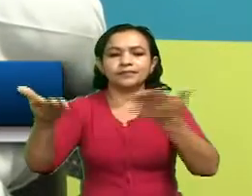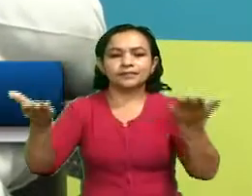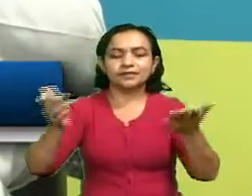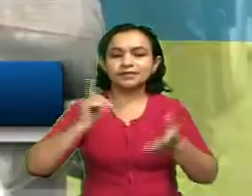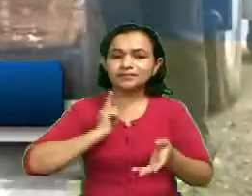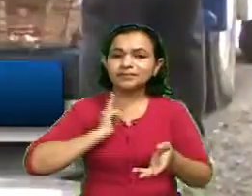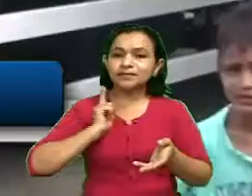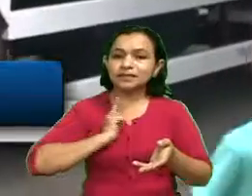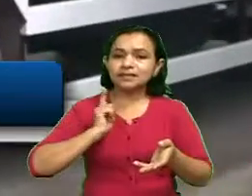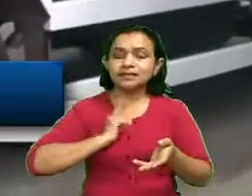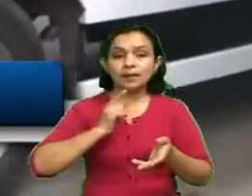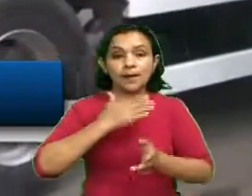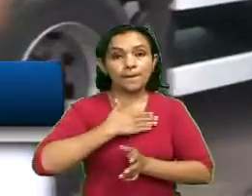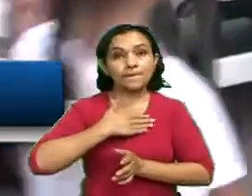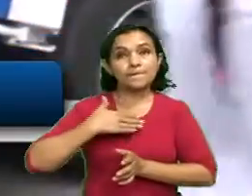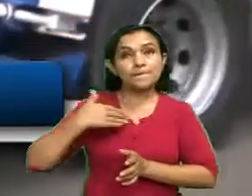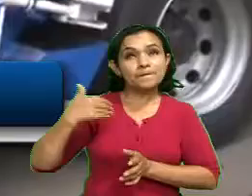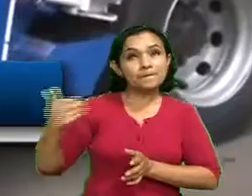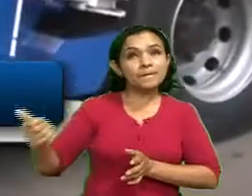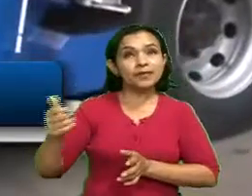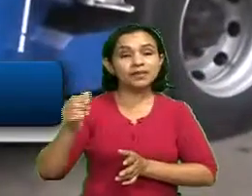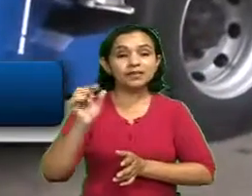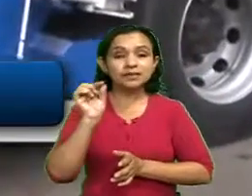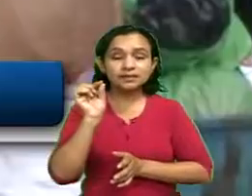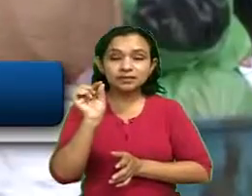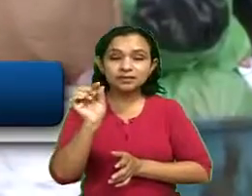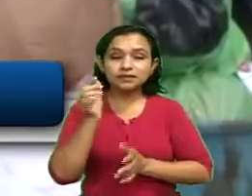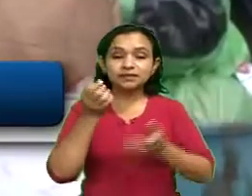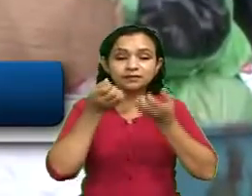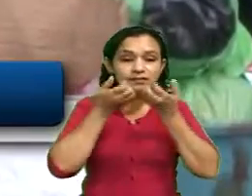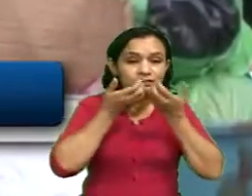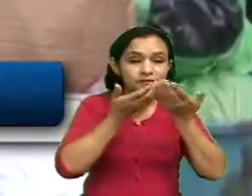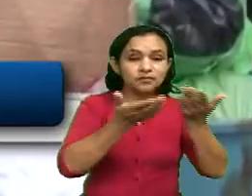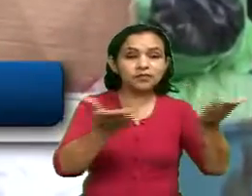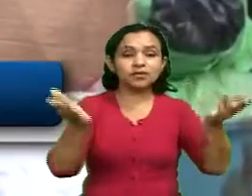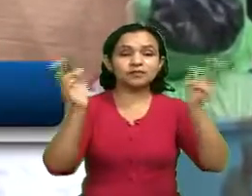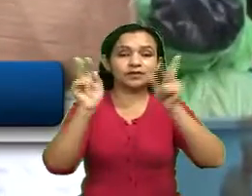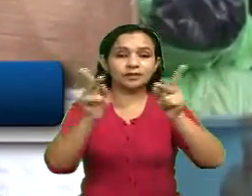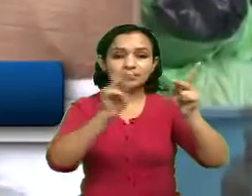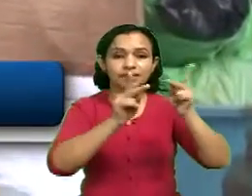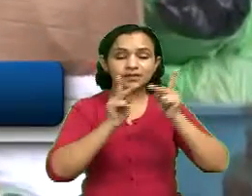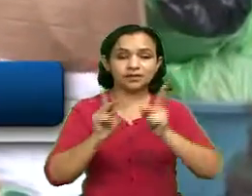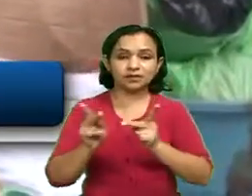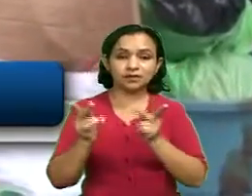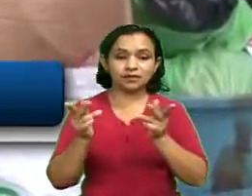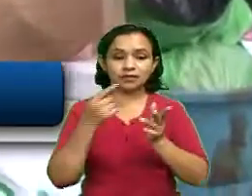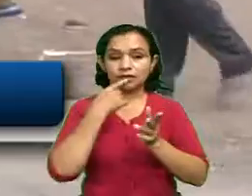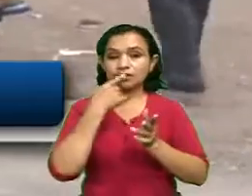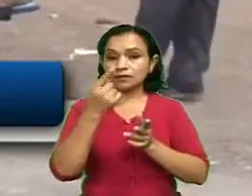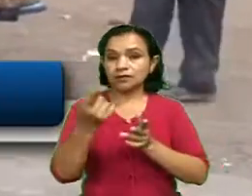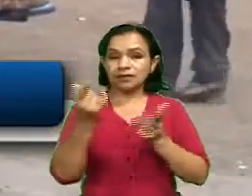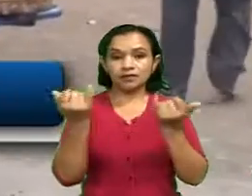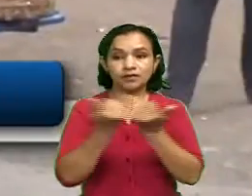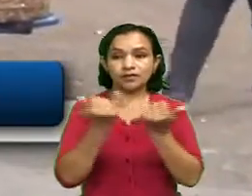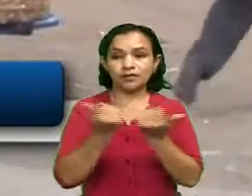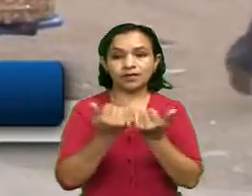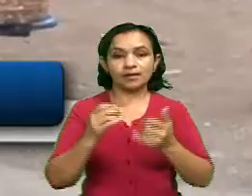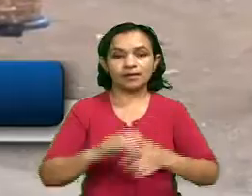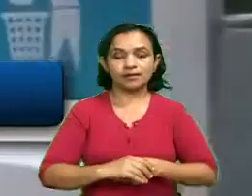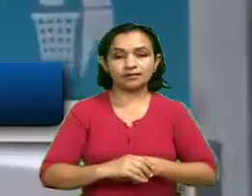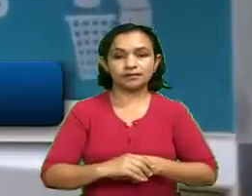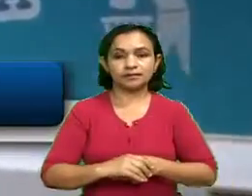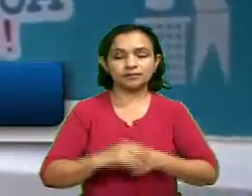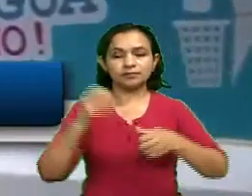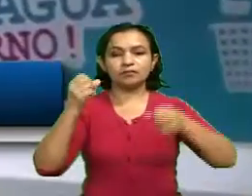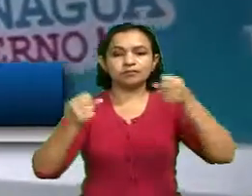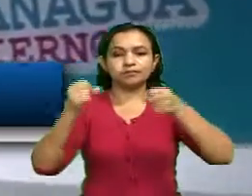tenido, ¿verdad?, y ha mejorado bastante en donde se ha dado el mensaje a la población, porque así como dice usted, la basura, el camión,